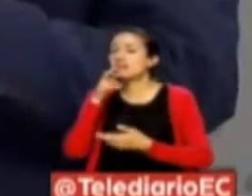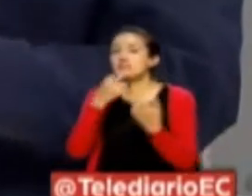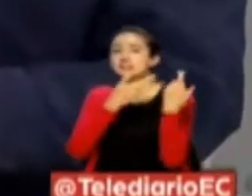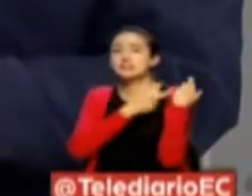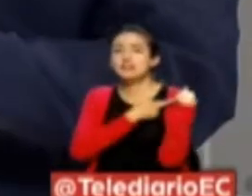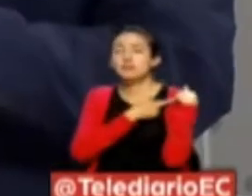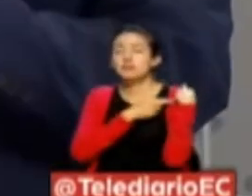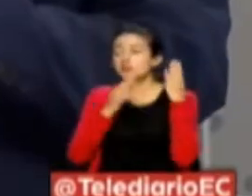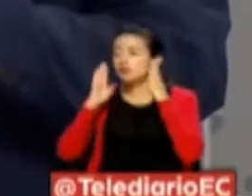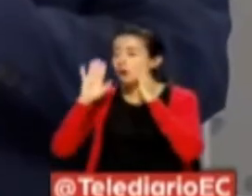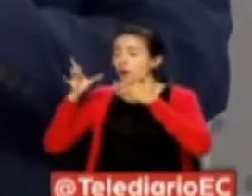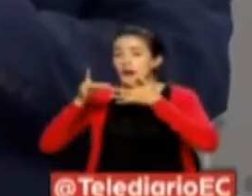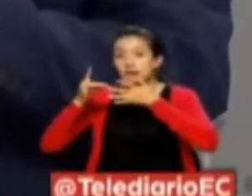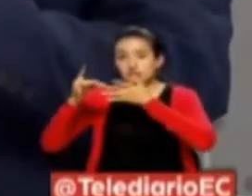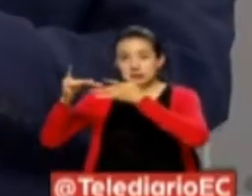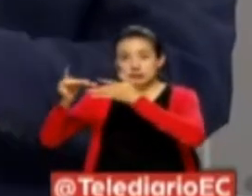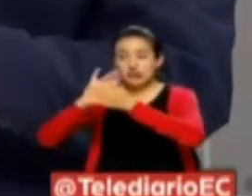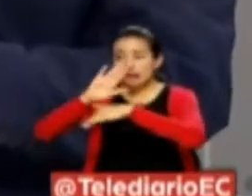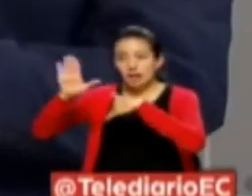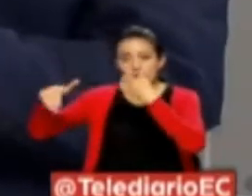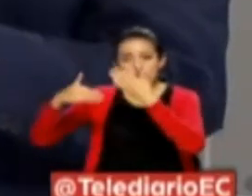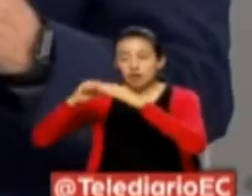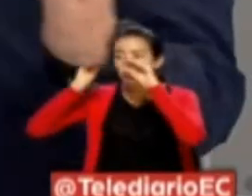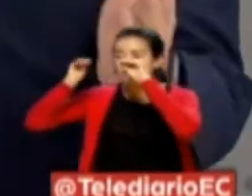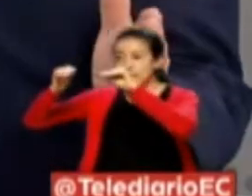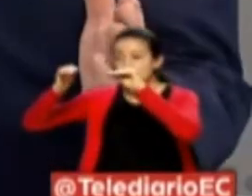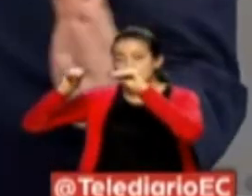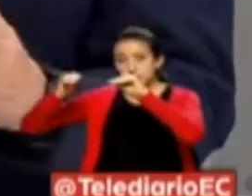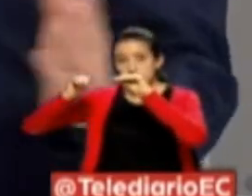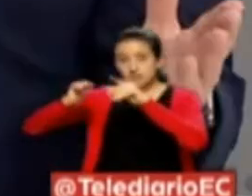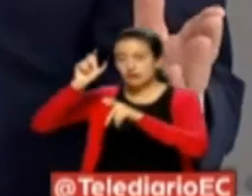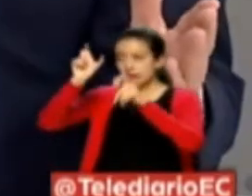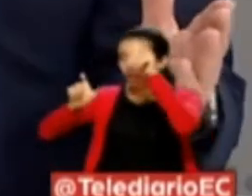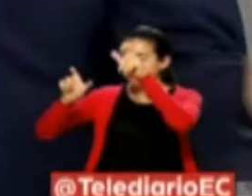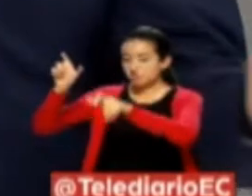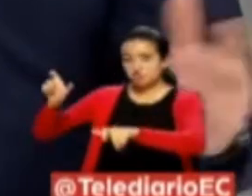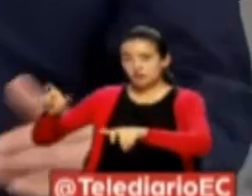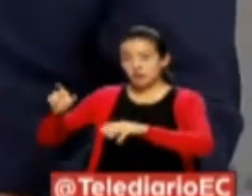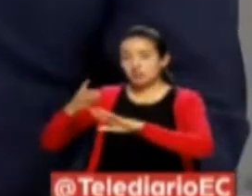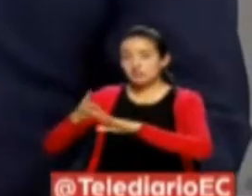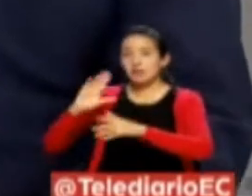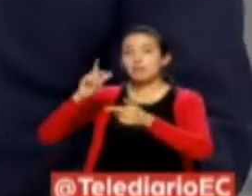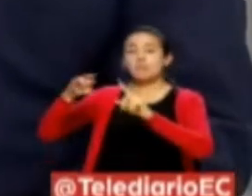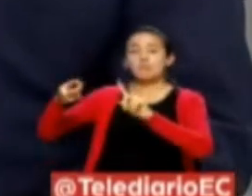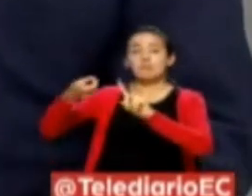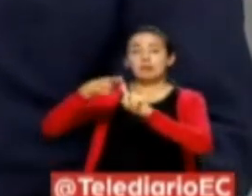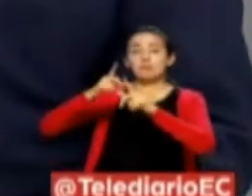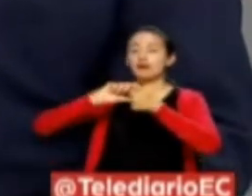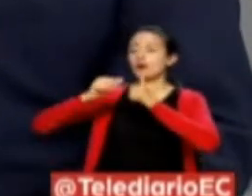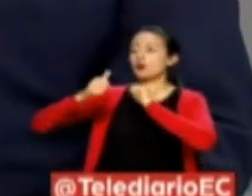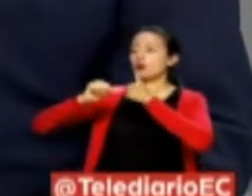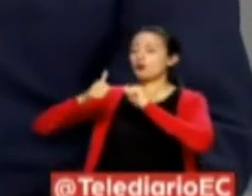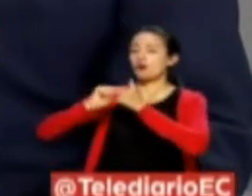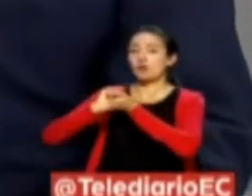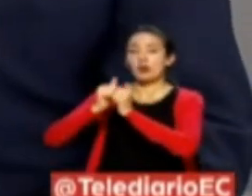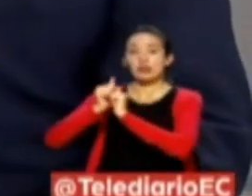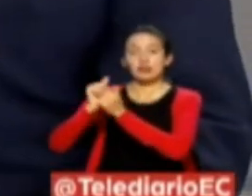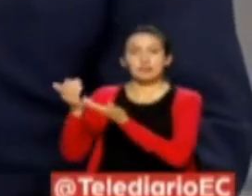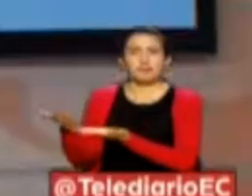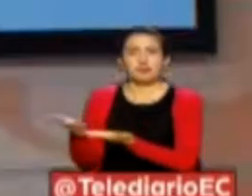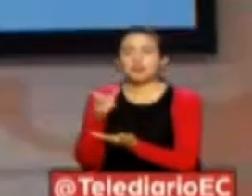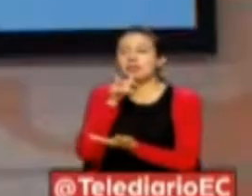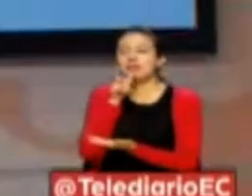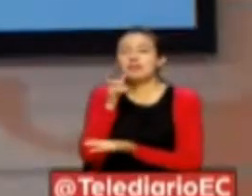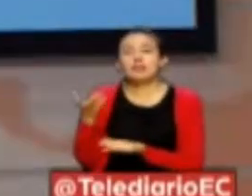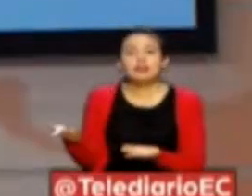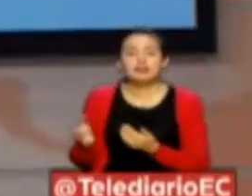de guiar en un sentido de pedagogía pública a la sociedad ecuatoriana respecto de su salud nosotros el año